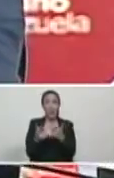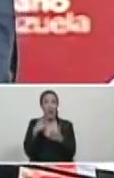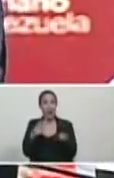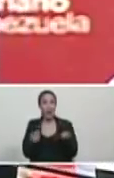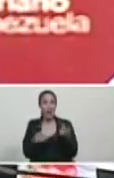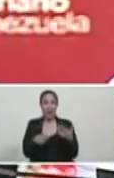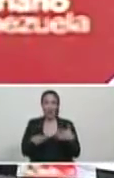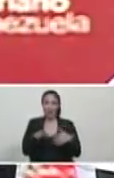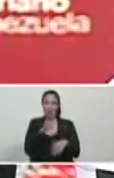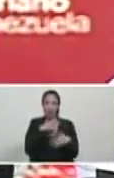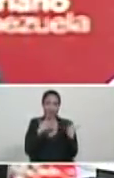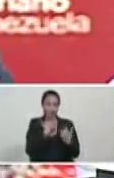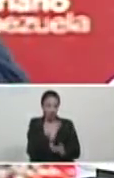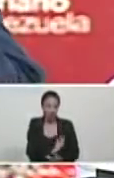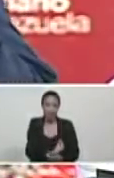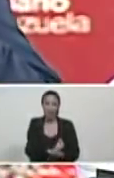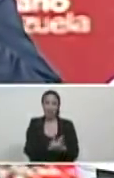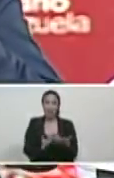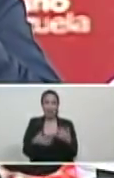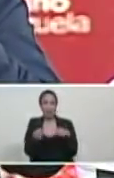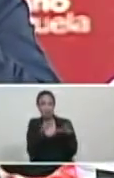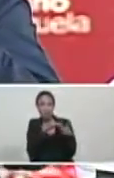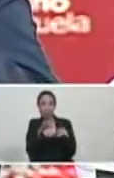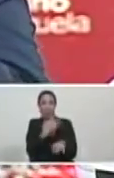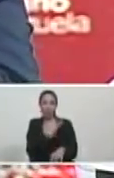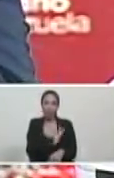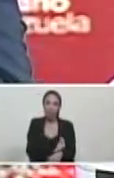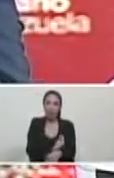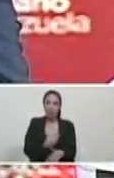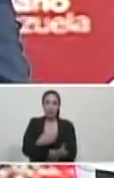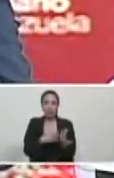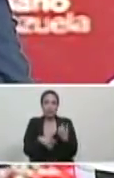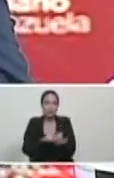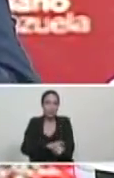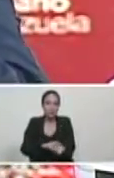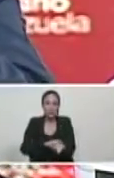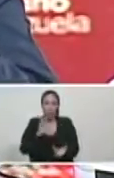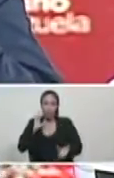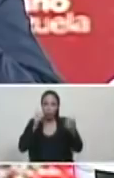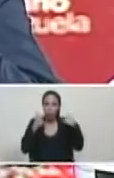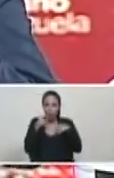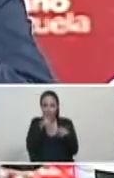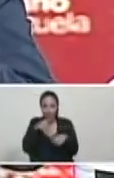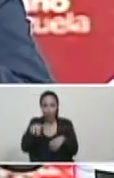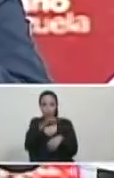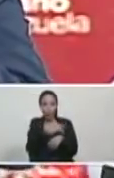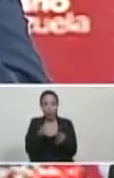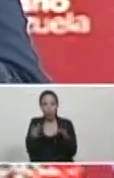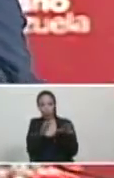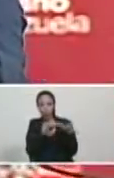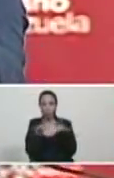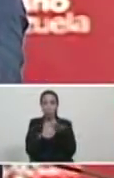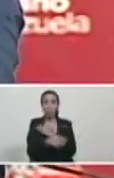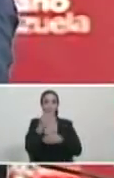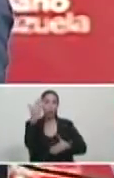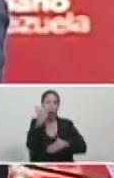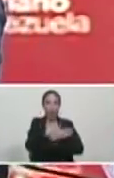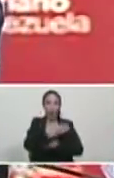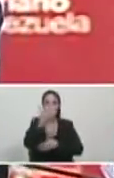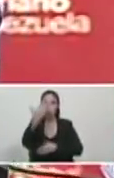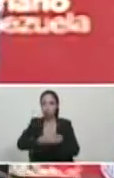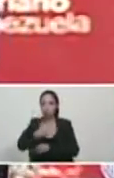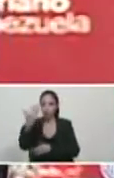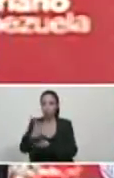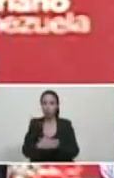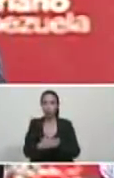descontento popular inducido a través de todas esas maniobras del bloqueo, ya lo que hemos expresado, y por supuesto